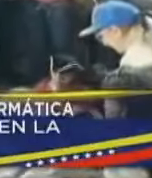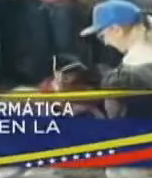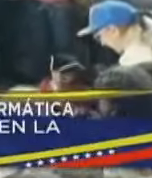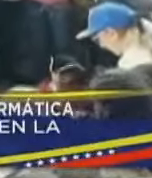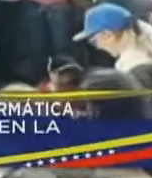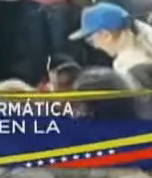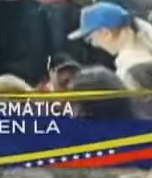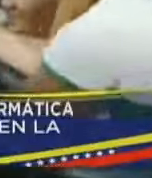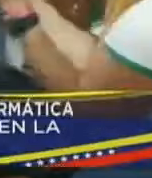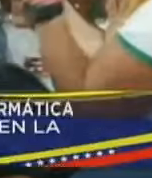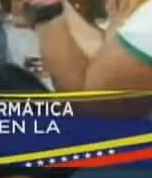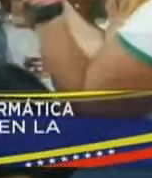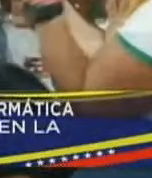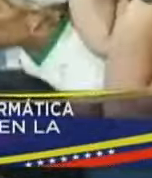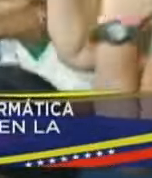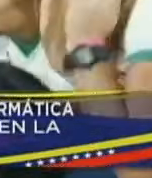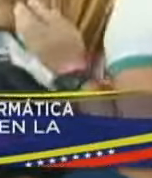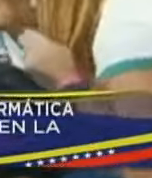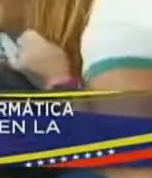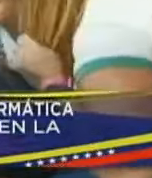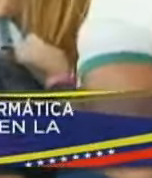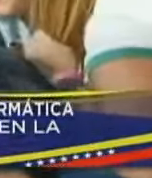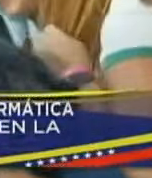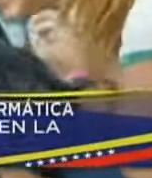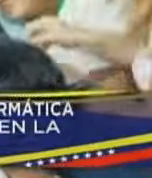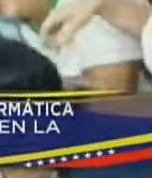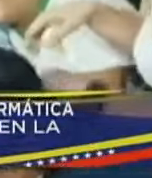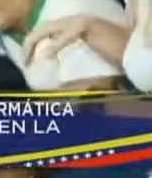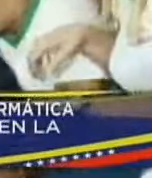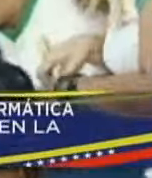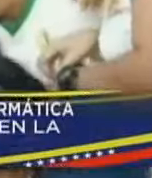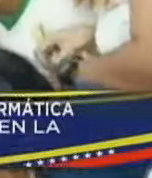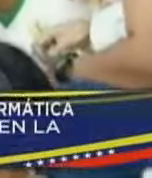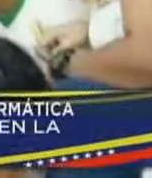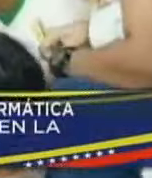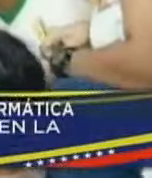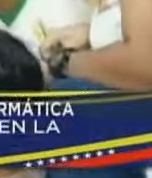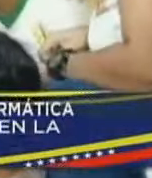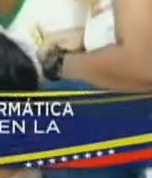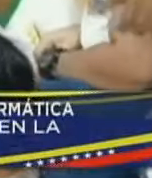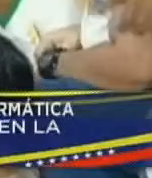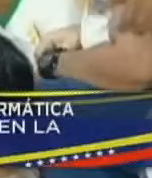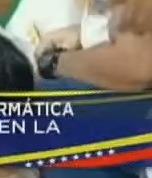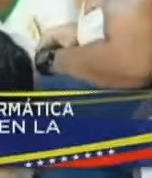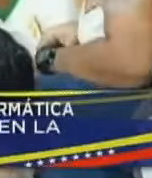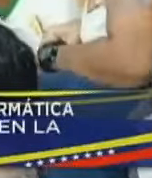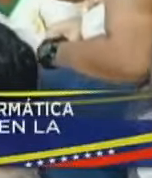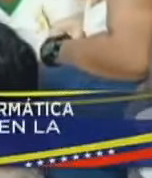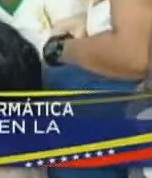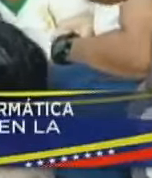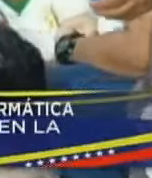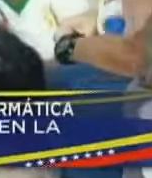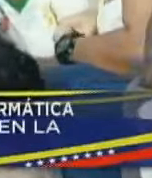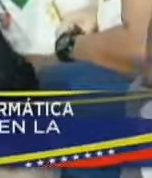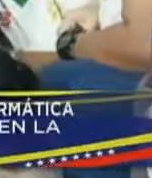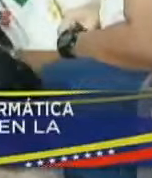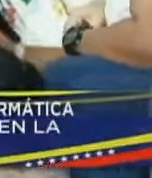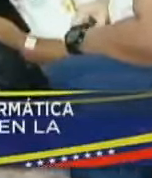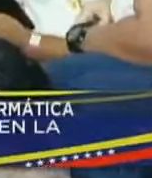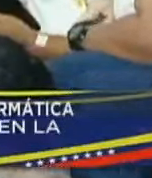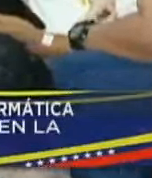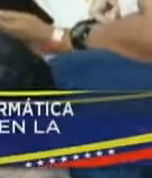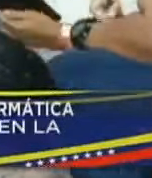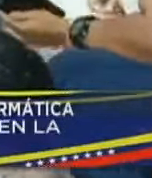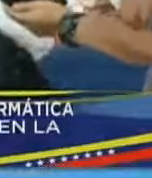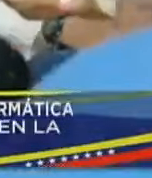productiva, enseñar al niño desde el nivel preescolar, desde el nivel maternal, desde primaria, poder